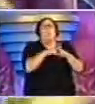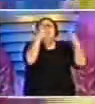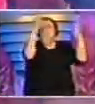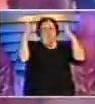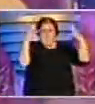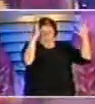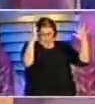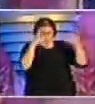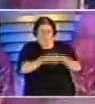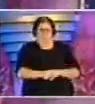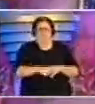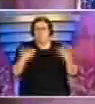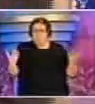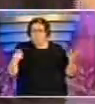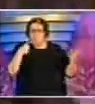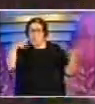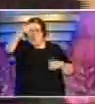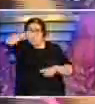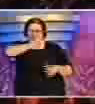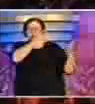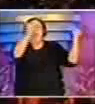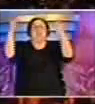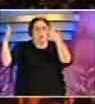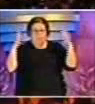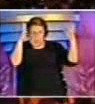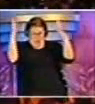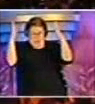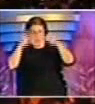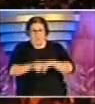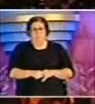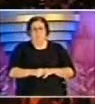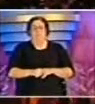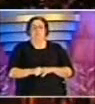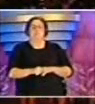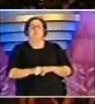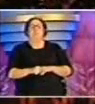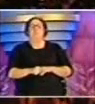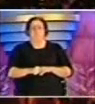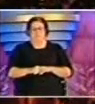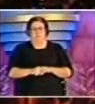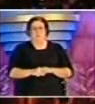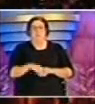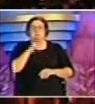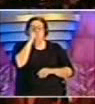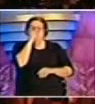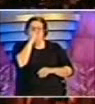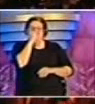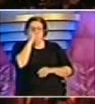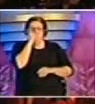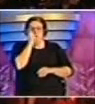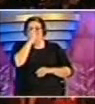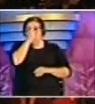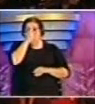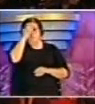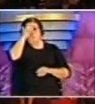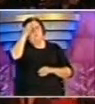Para todos ustedes, Las Palmitas. Lo ha explicado Ana, esto es algo habitual que se utilice en algunas murgas. Esta es una noche grande para los murgueros, se